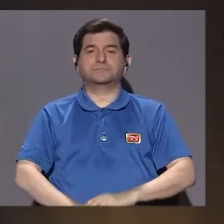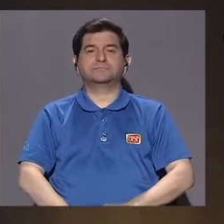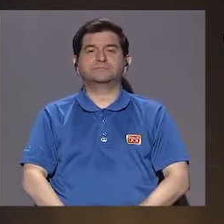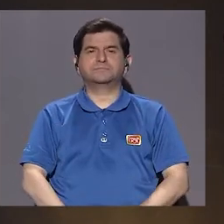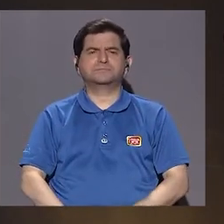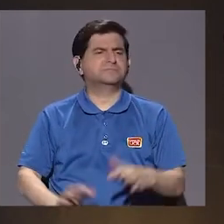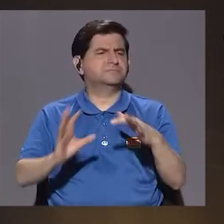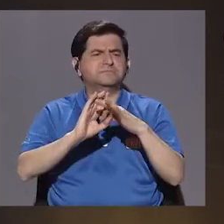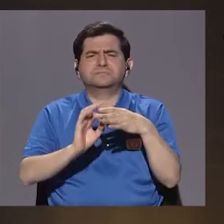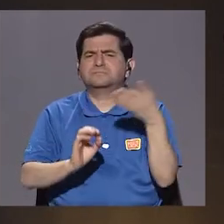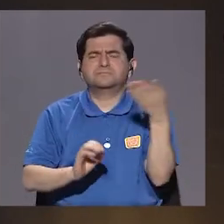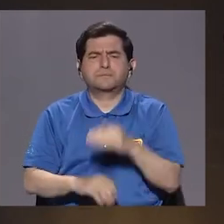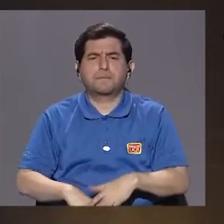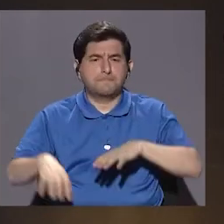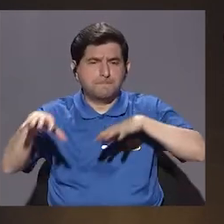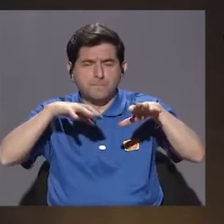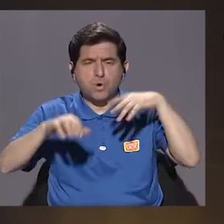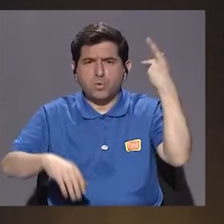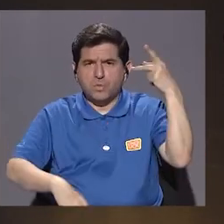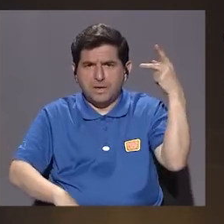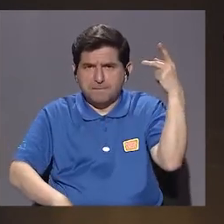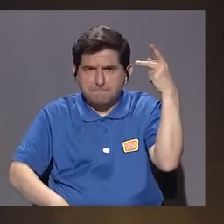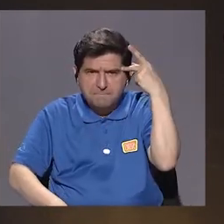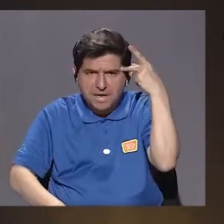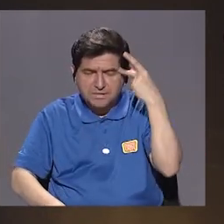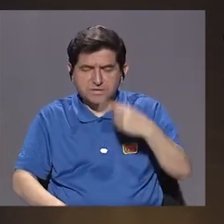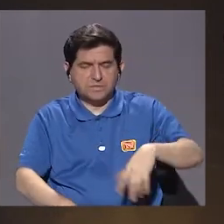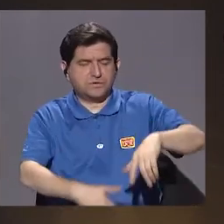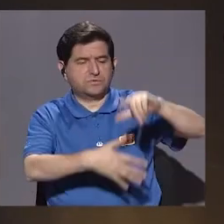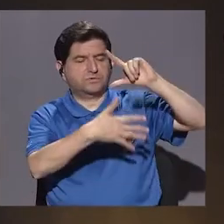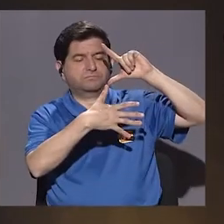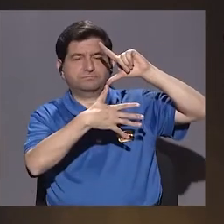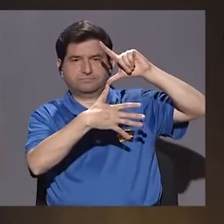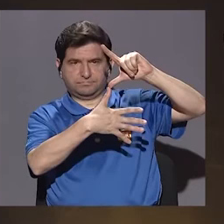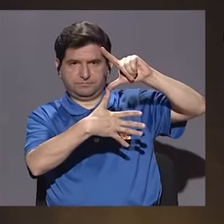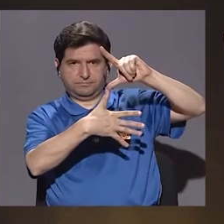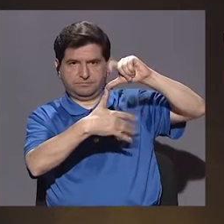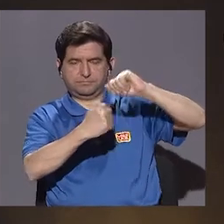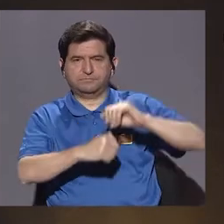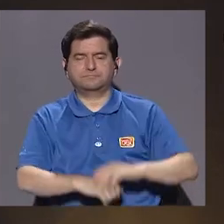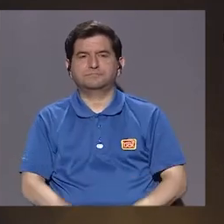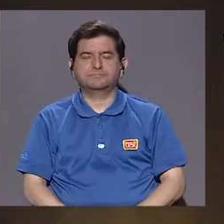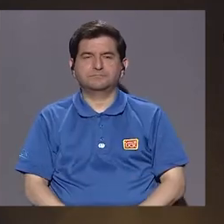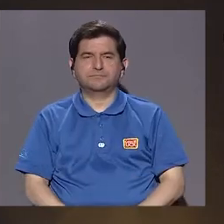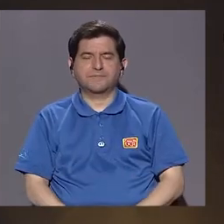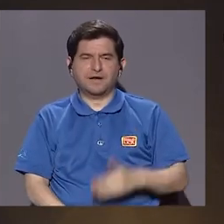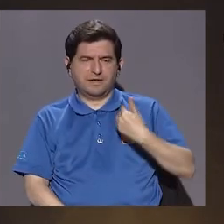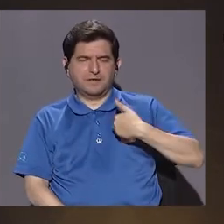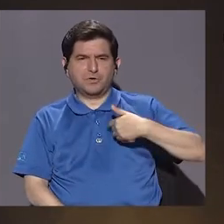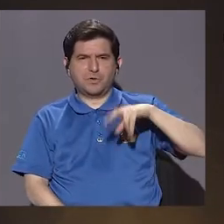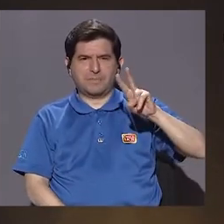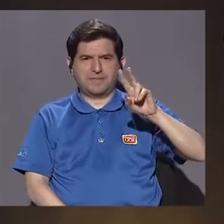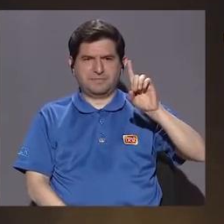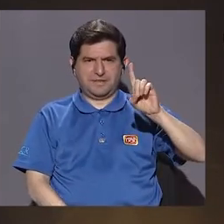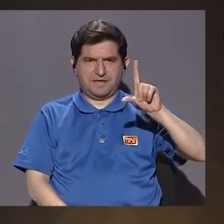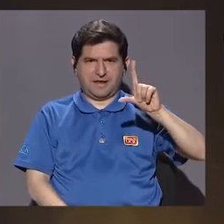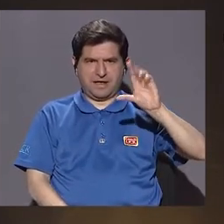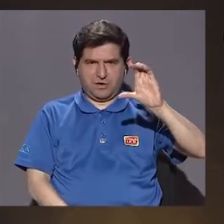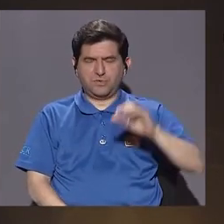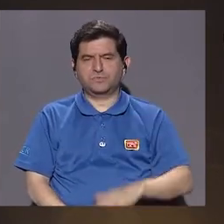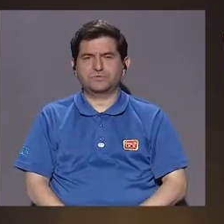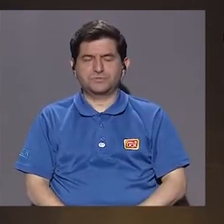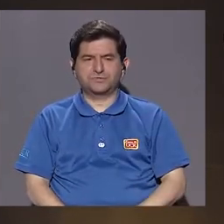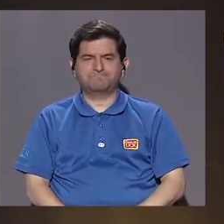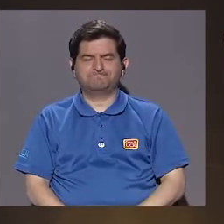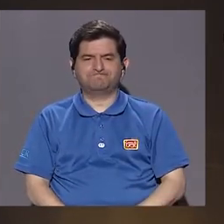sobre los movimientos políticos en américa latina' no hay ninguna duda que en